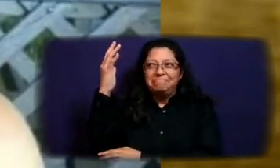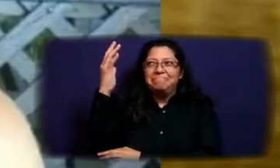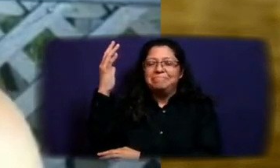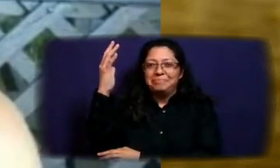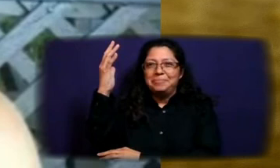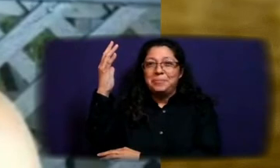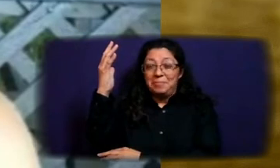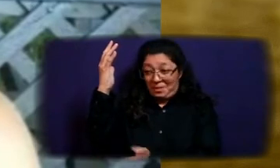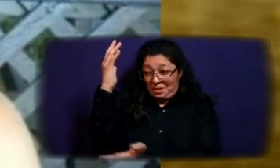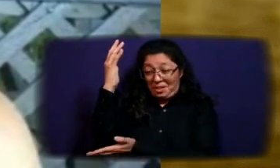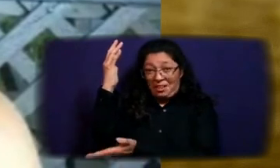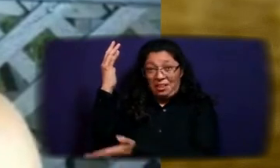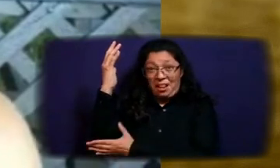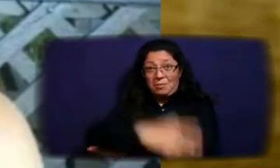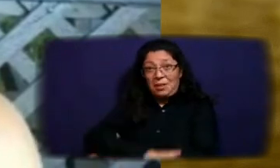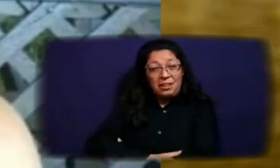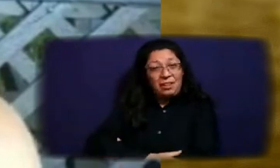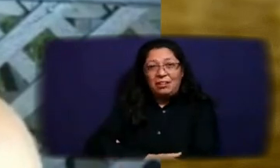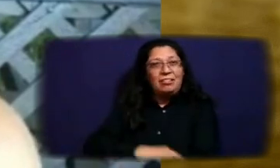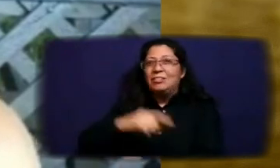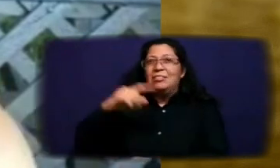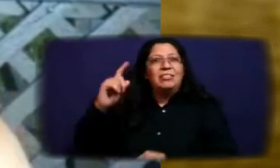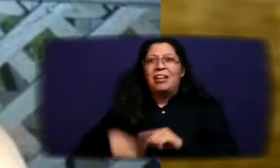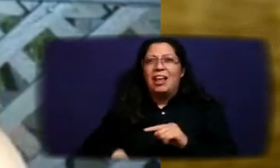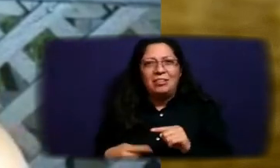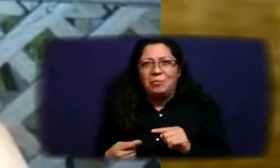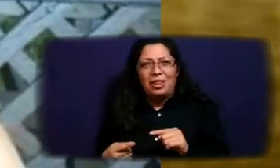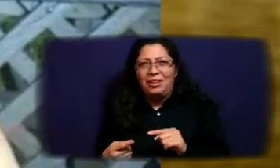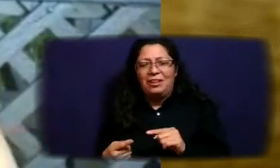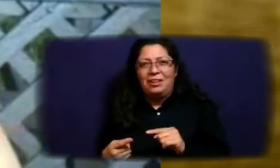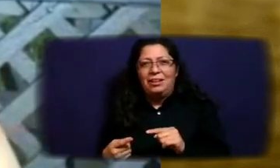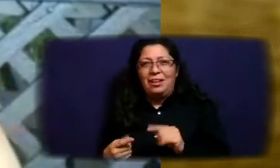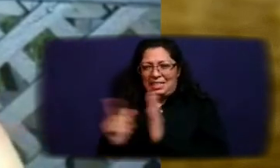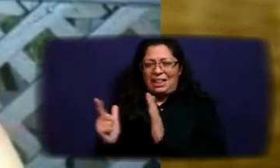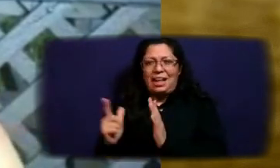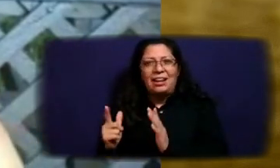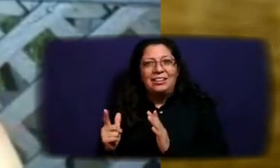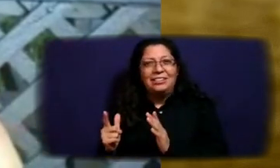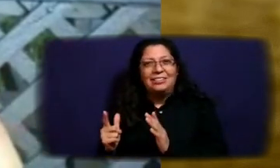Es ilegal matar a los nogales en Los Ángeles.